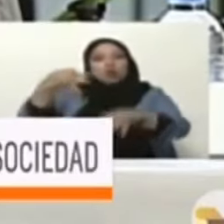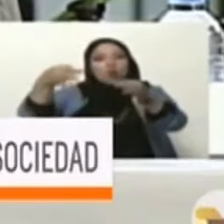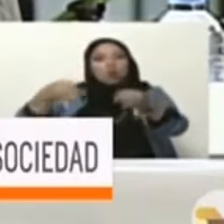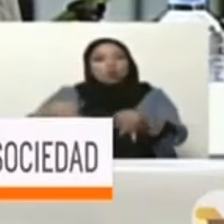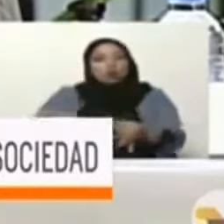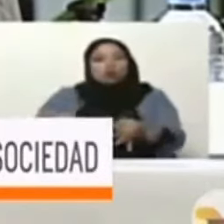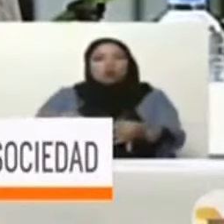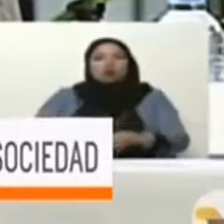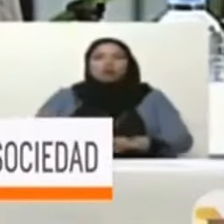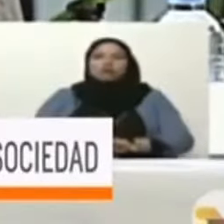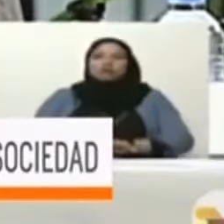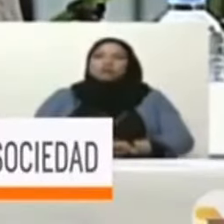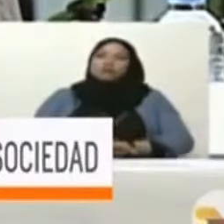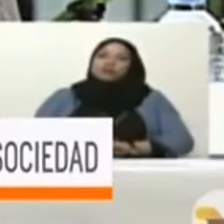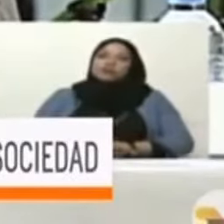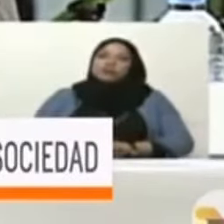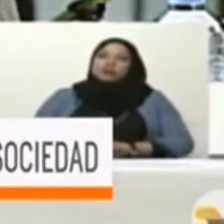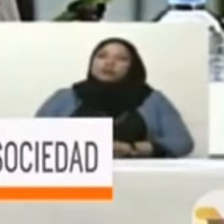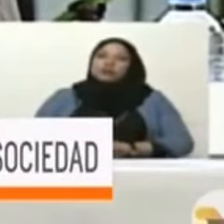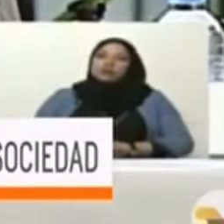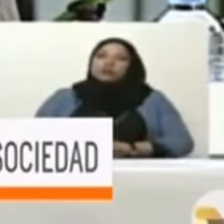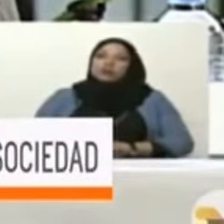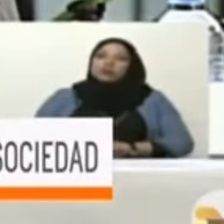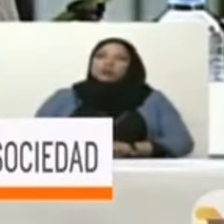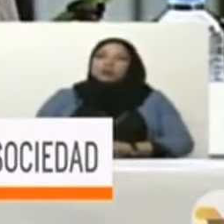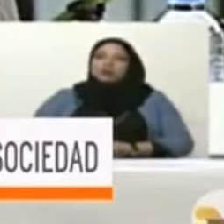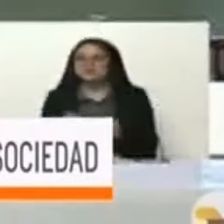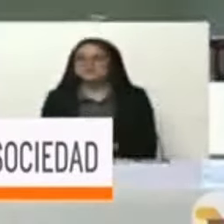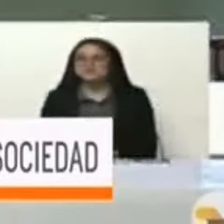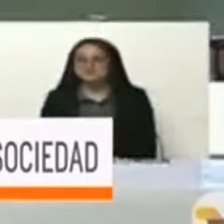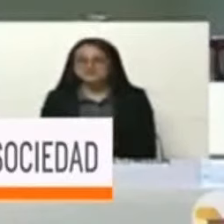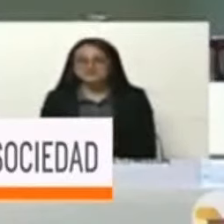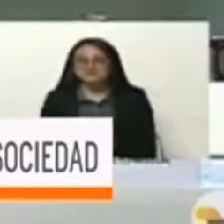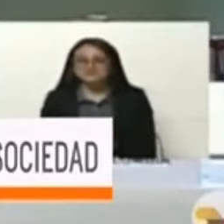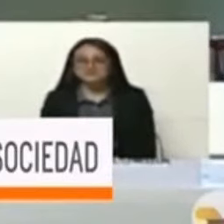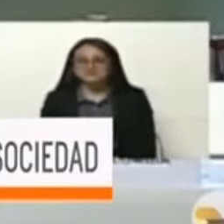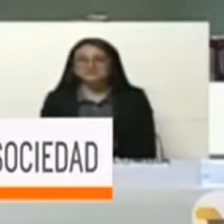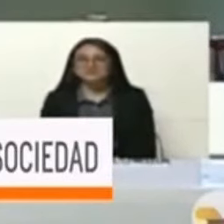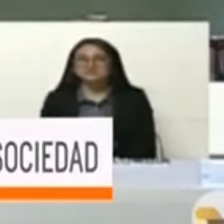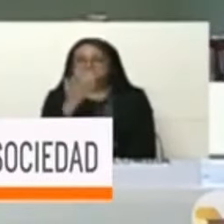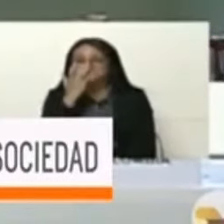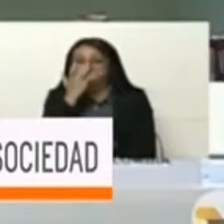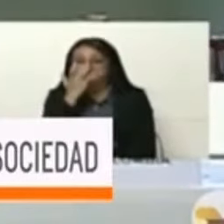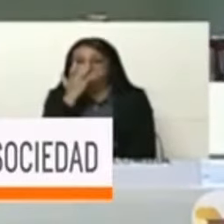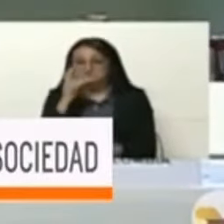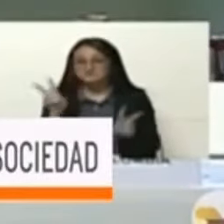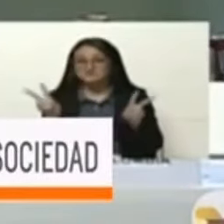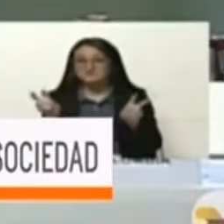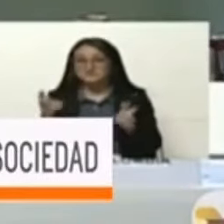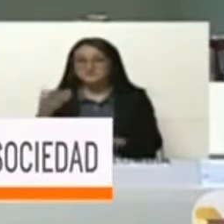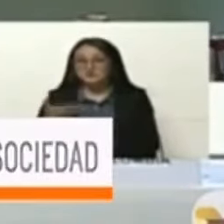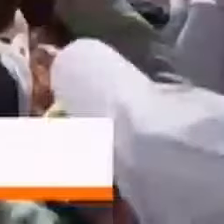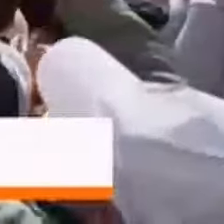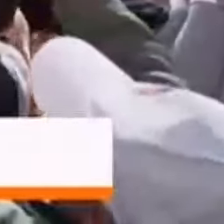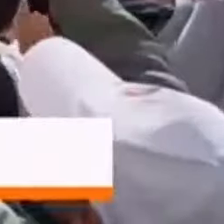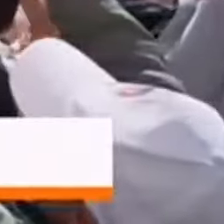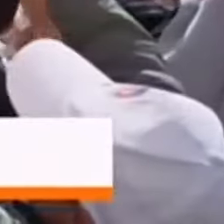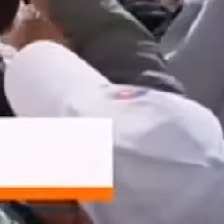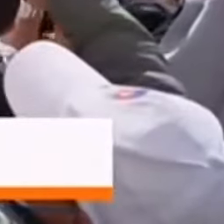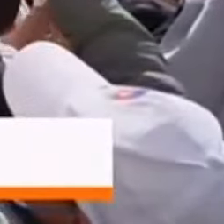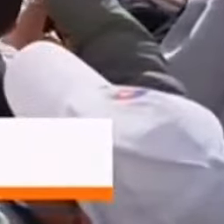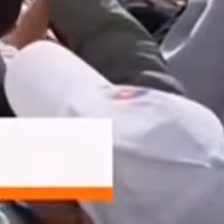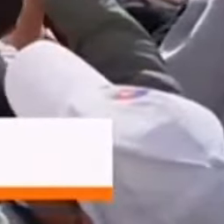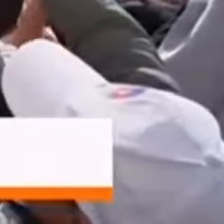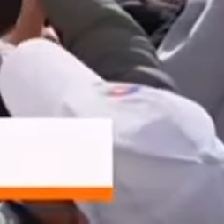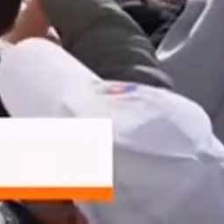cambios para el bienestar de nuestra sociedad el punto central de este diálogo es la